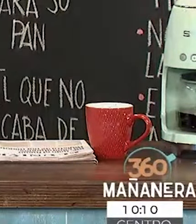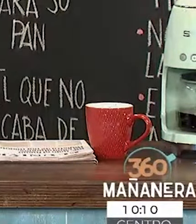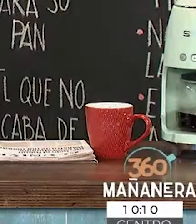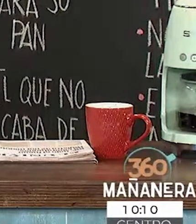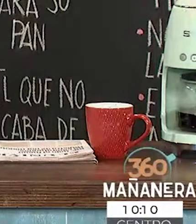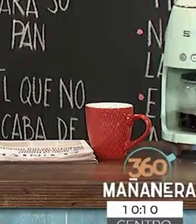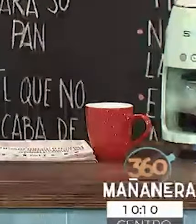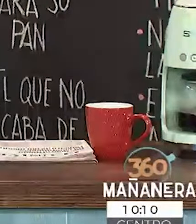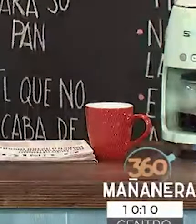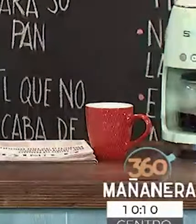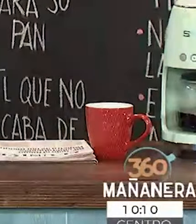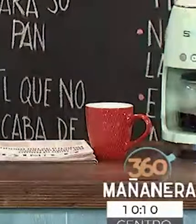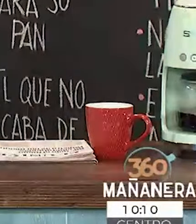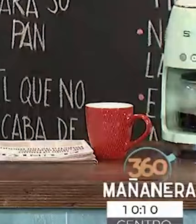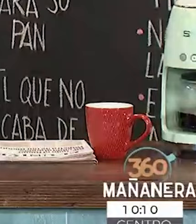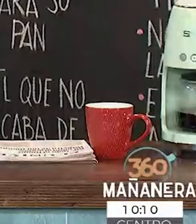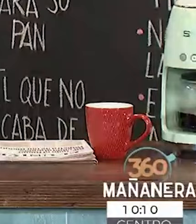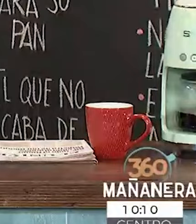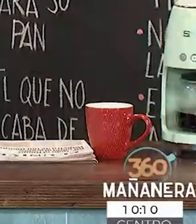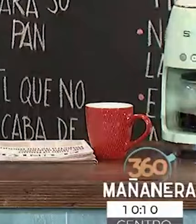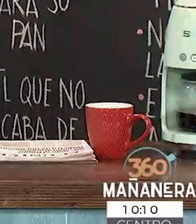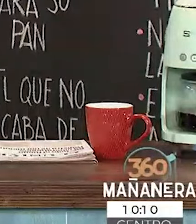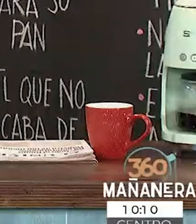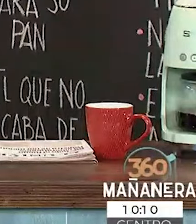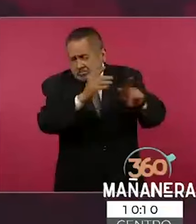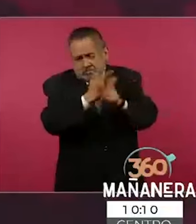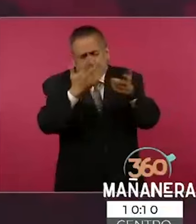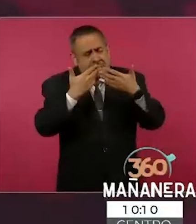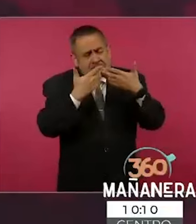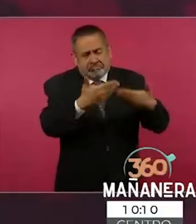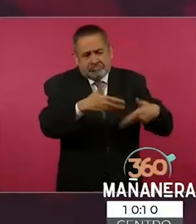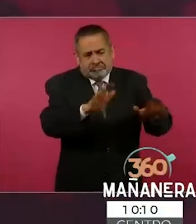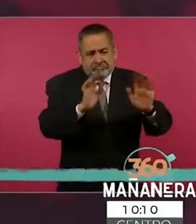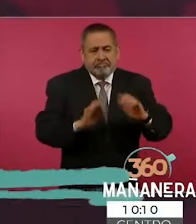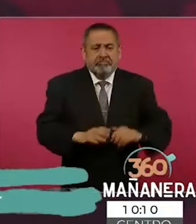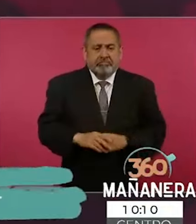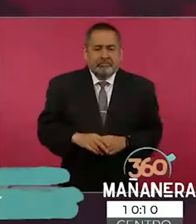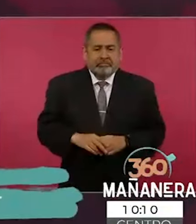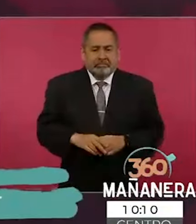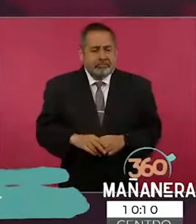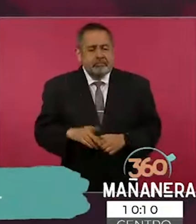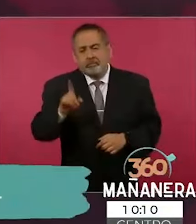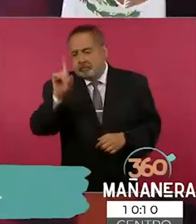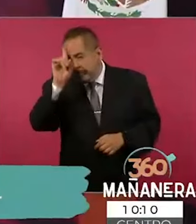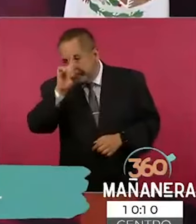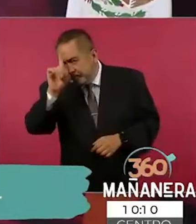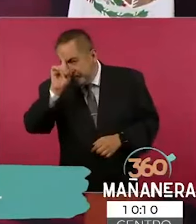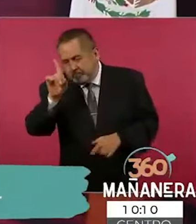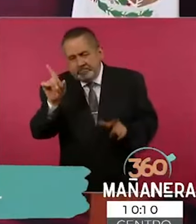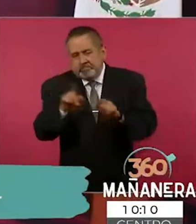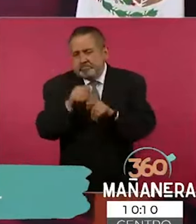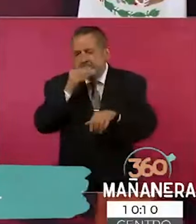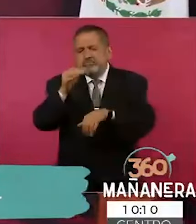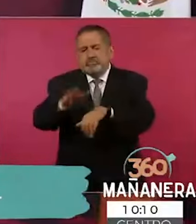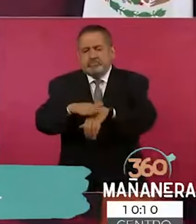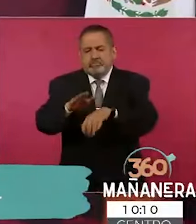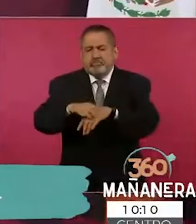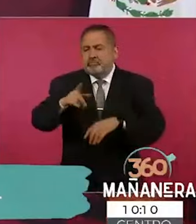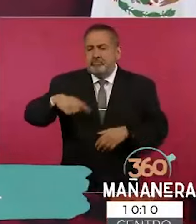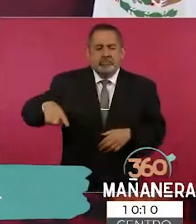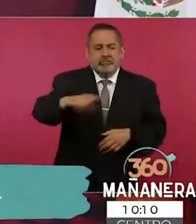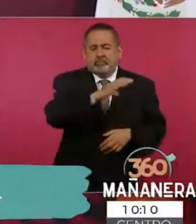quieren negocio váyanse a la iniciativa privada darles un consejo no a